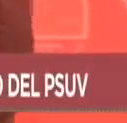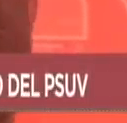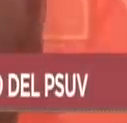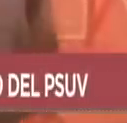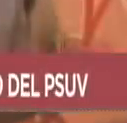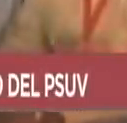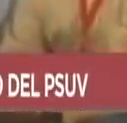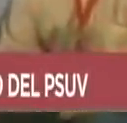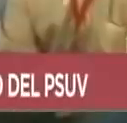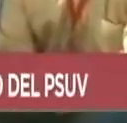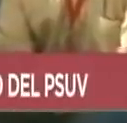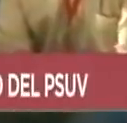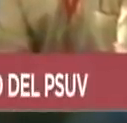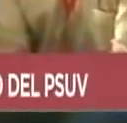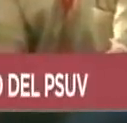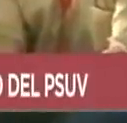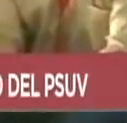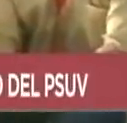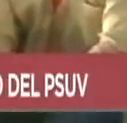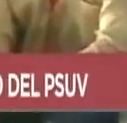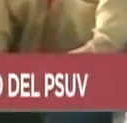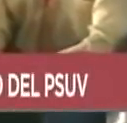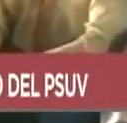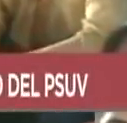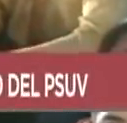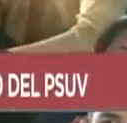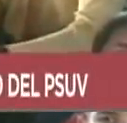partido. Camarada presidente.